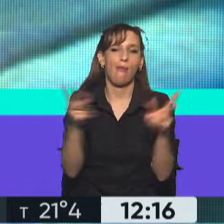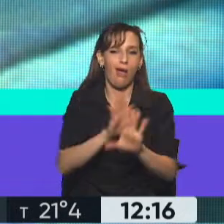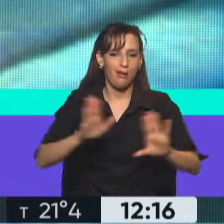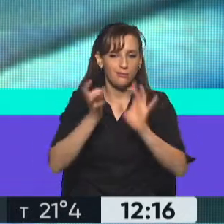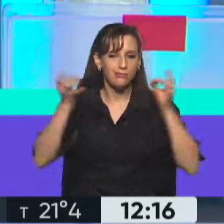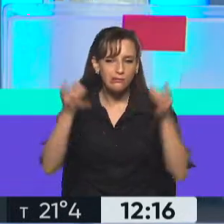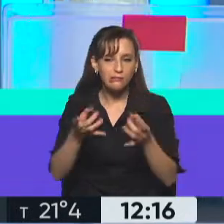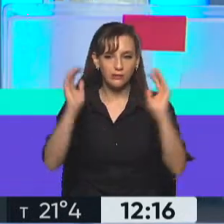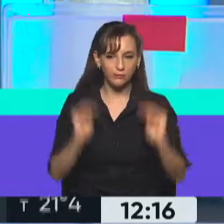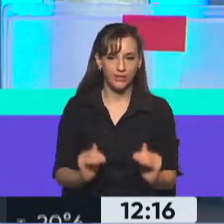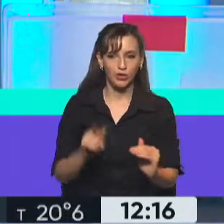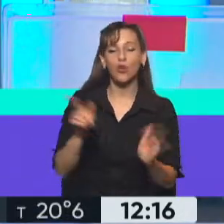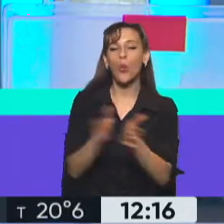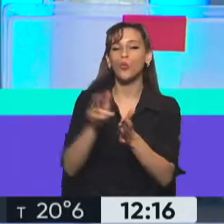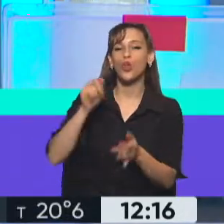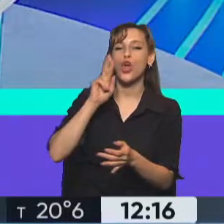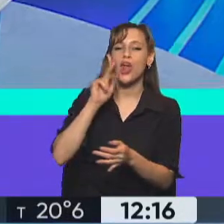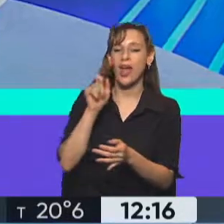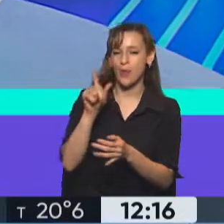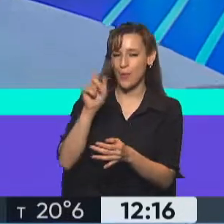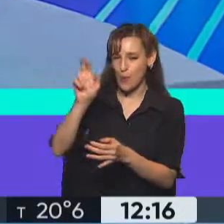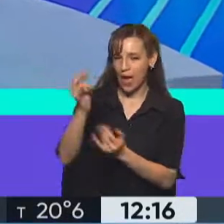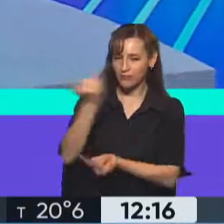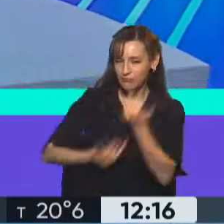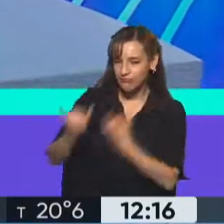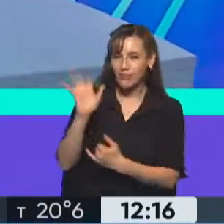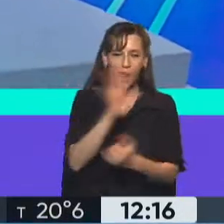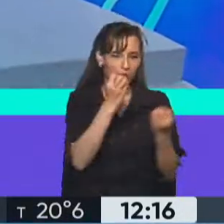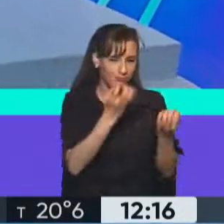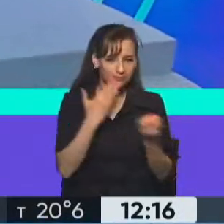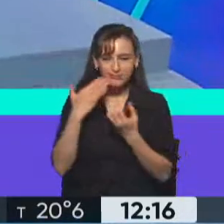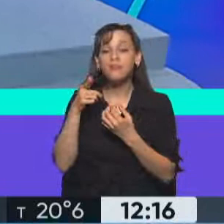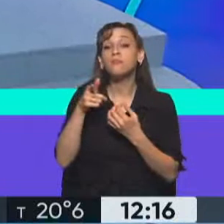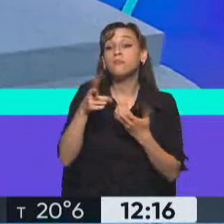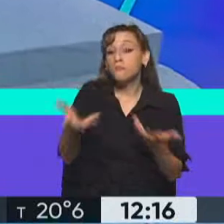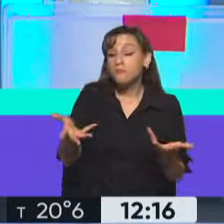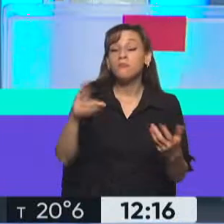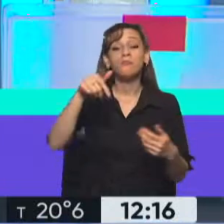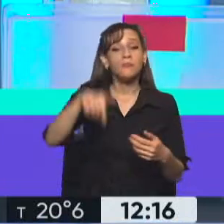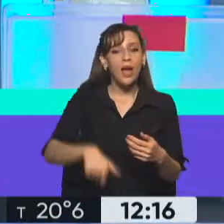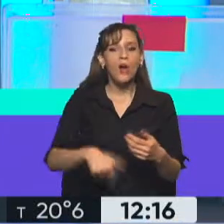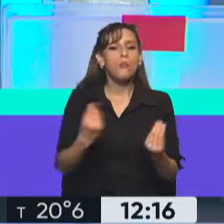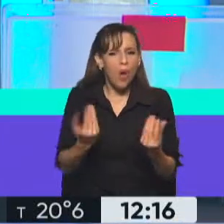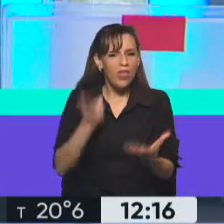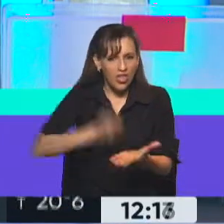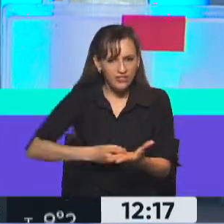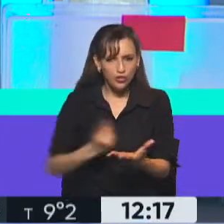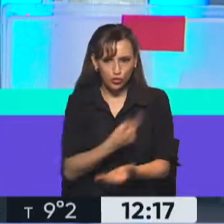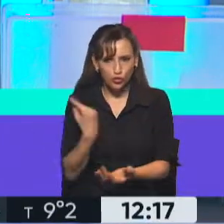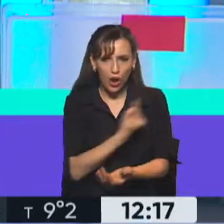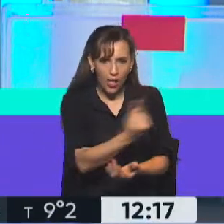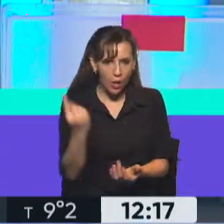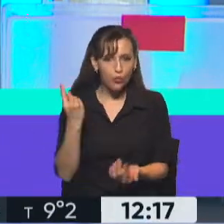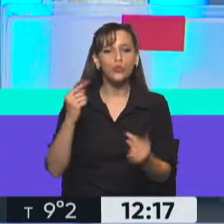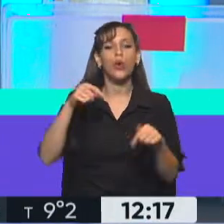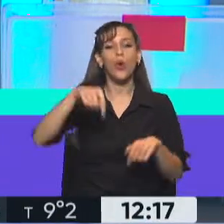estas no las muestras pero bien y en muchas gracias podemos hacer algo y bueno en este momento está terminando hoy en nairobi